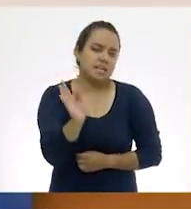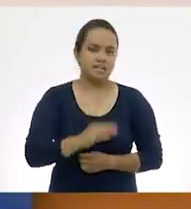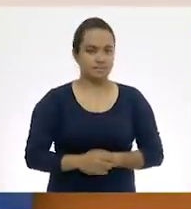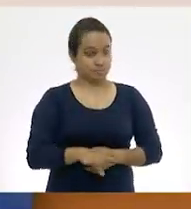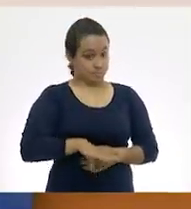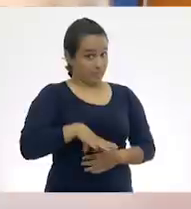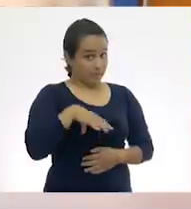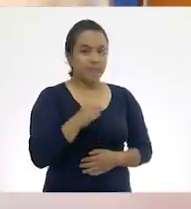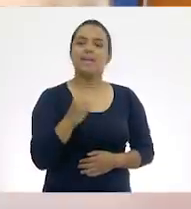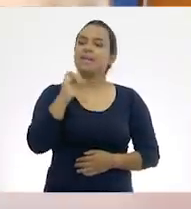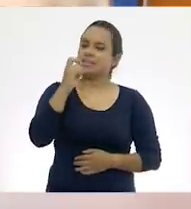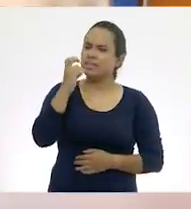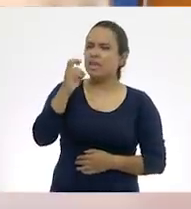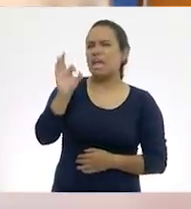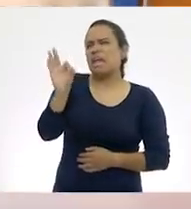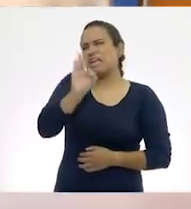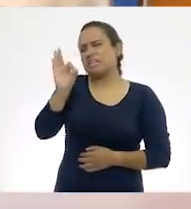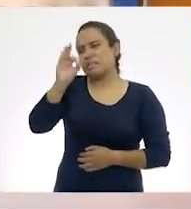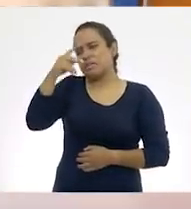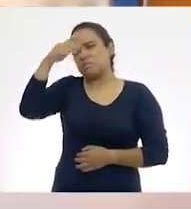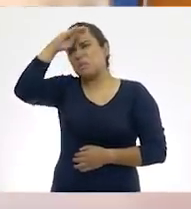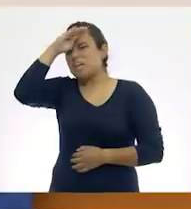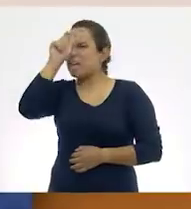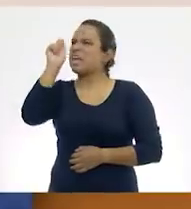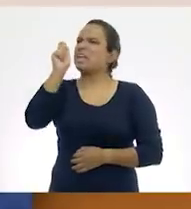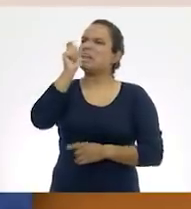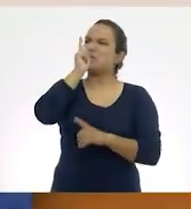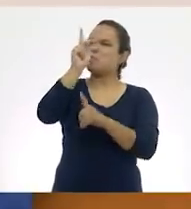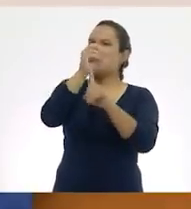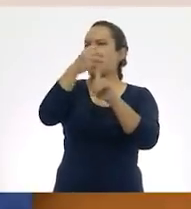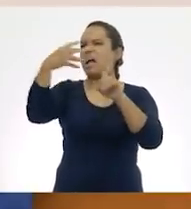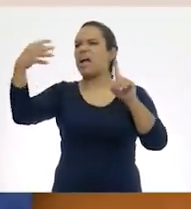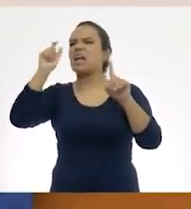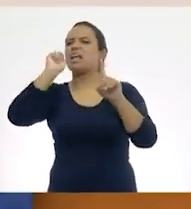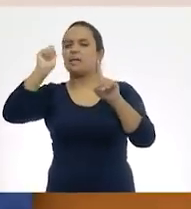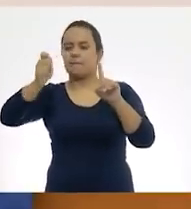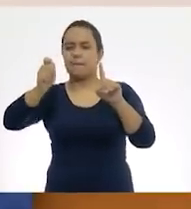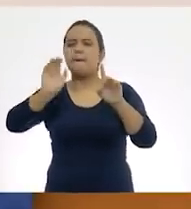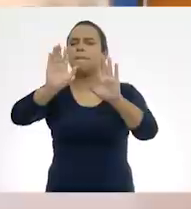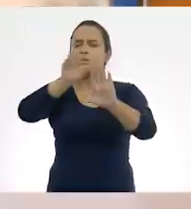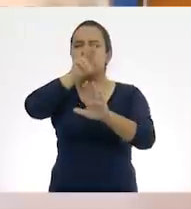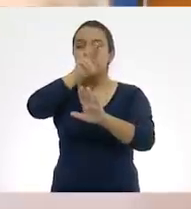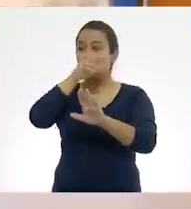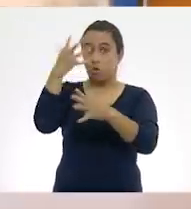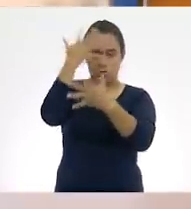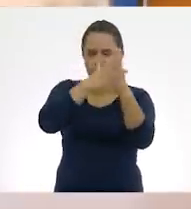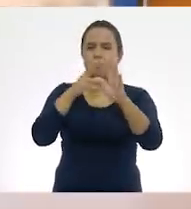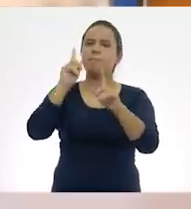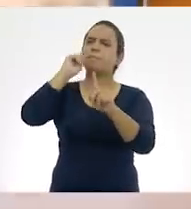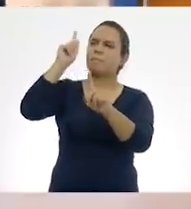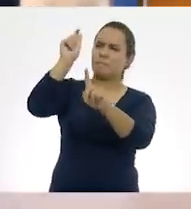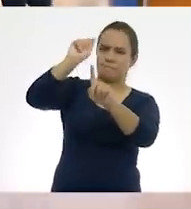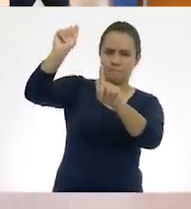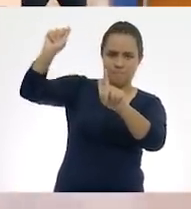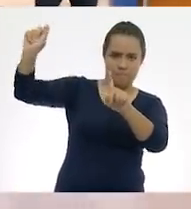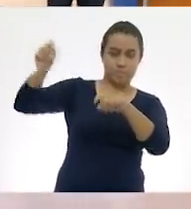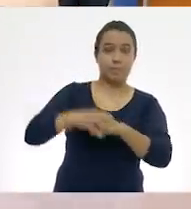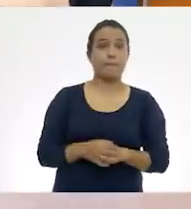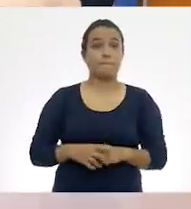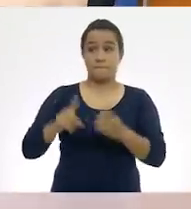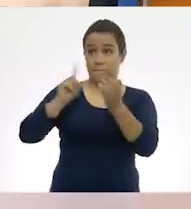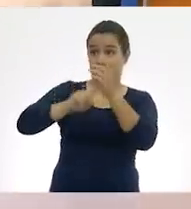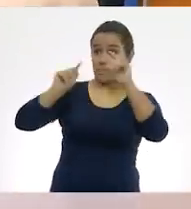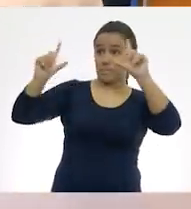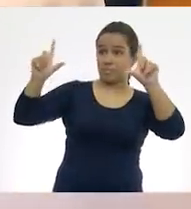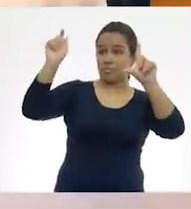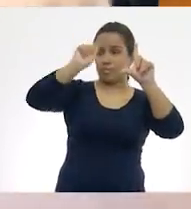esfuerzo. Exacto, definiciones. Pero para que no nos vayamos a confundir, vamos al pizarrón. ¿Te parece Muy bien, vamos al pizarrón. Muy bien. Nuestro pizarrón